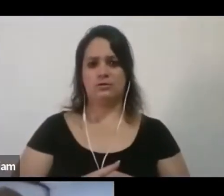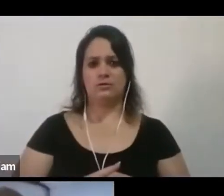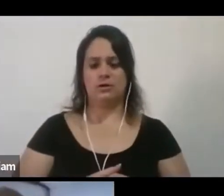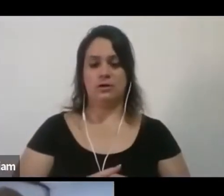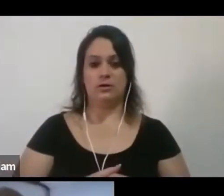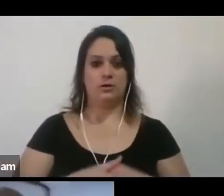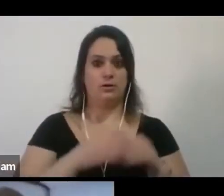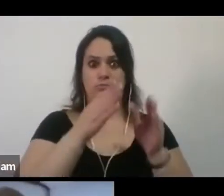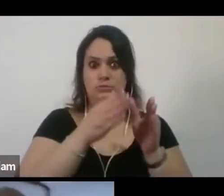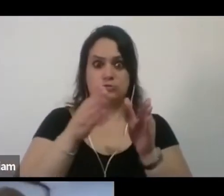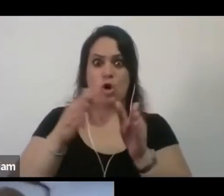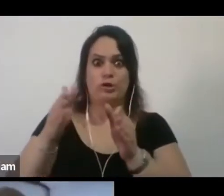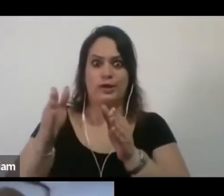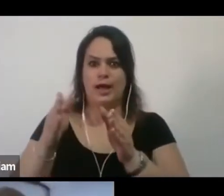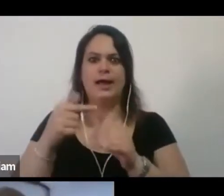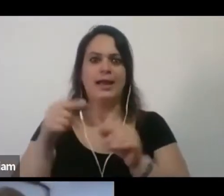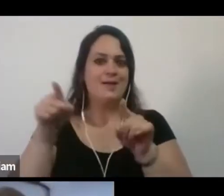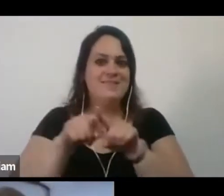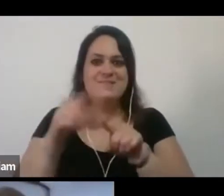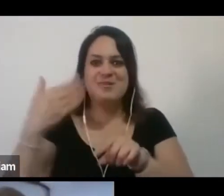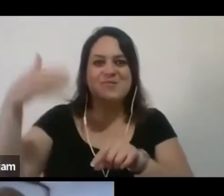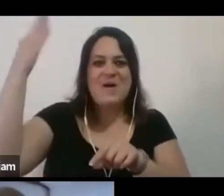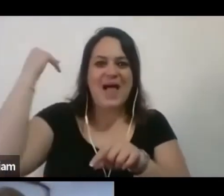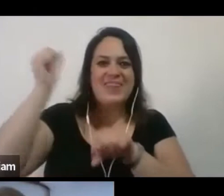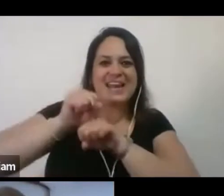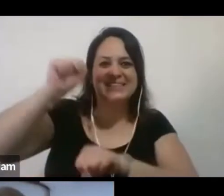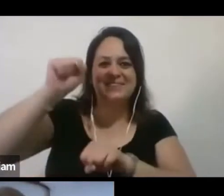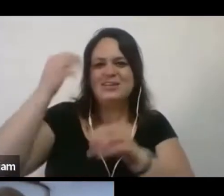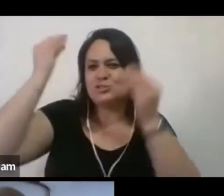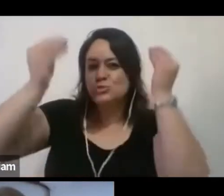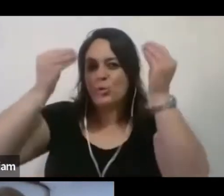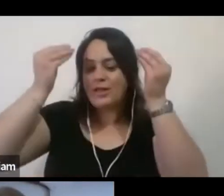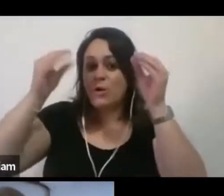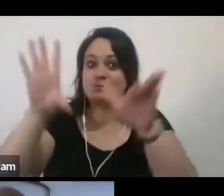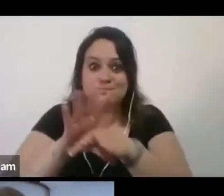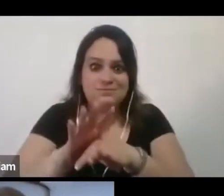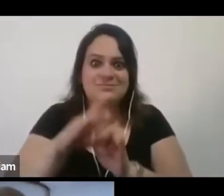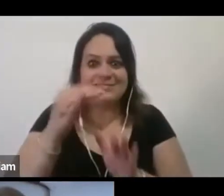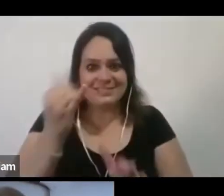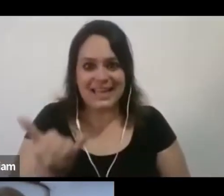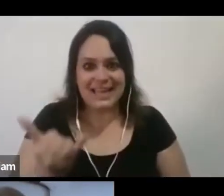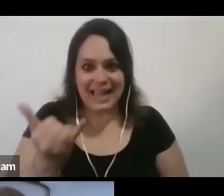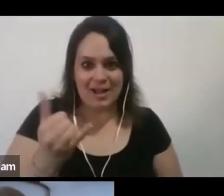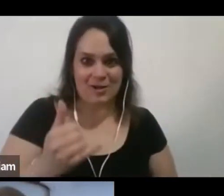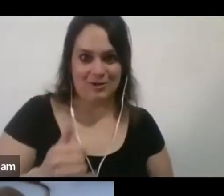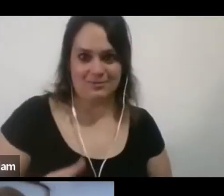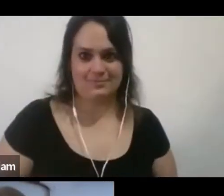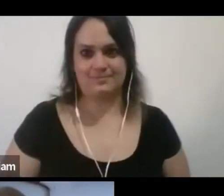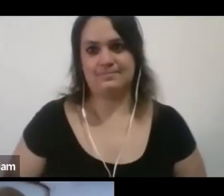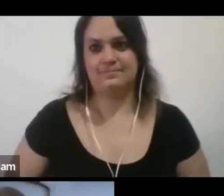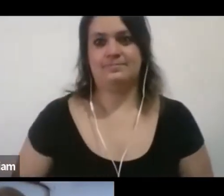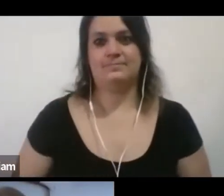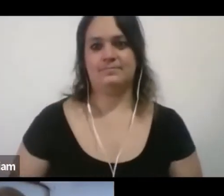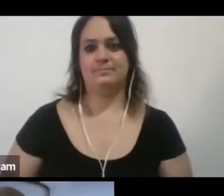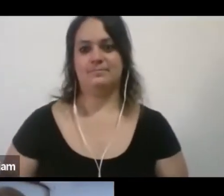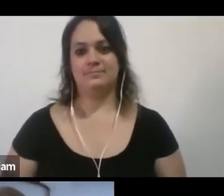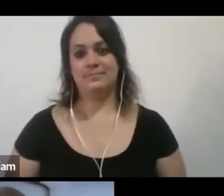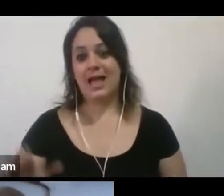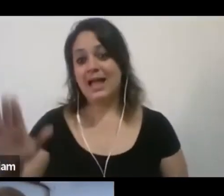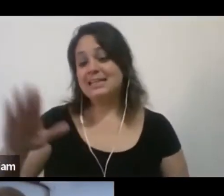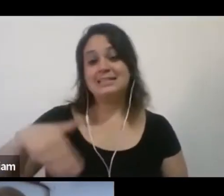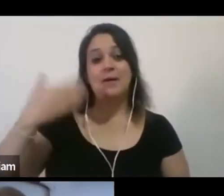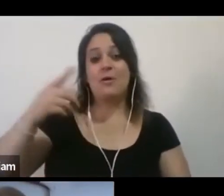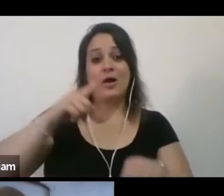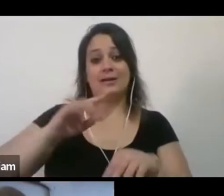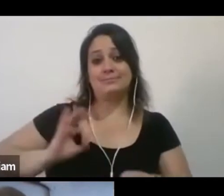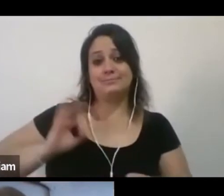rígido, era lo que yo me imaginaba cuando me recibí, cómo iba a ser mi vida, y a lo largo